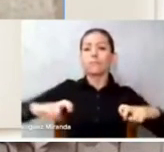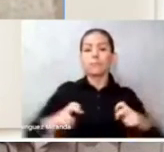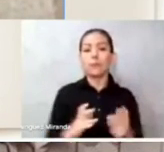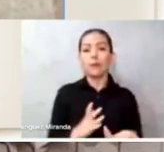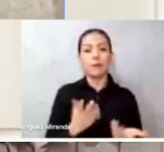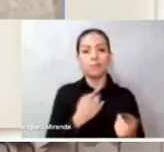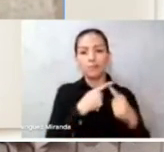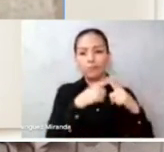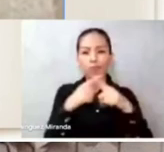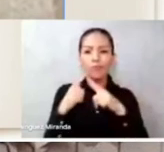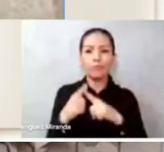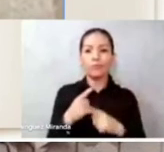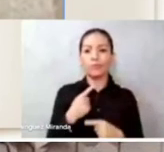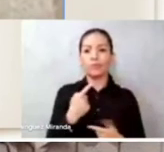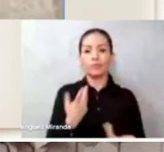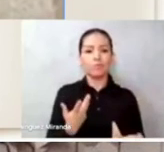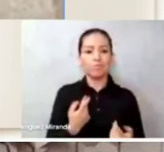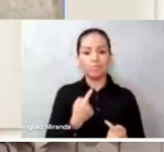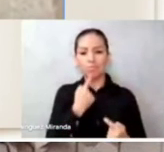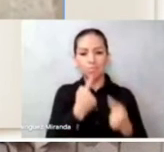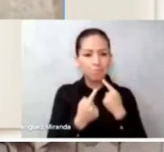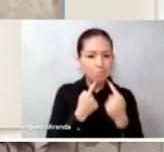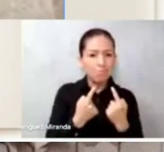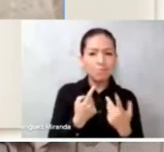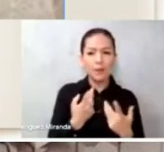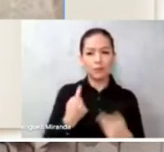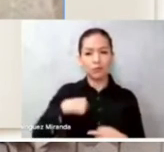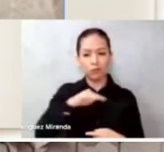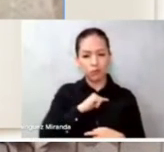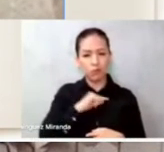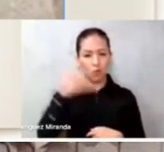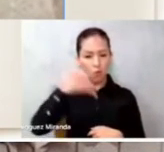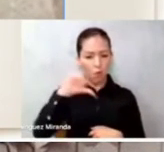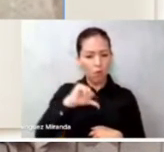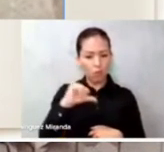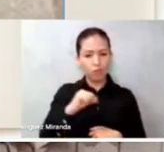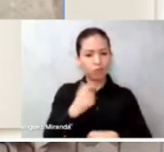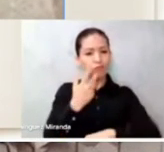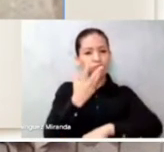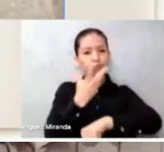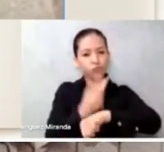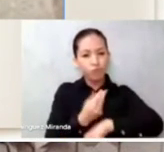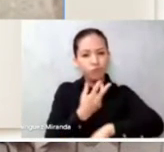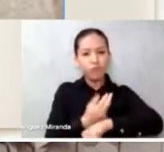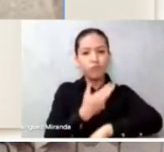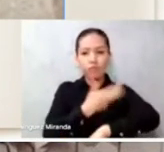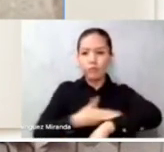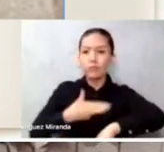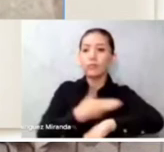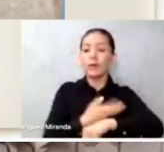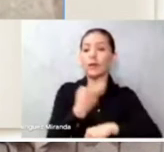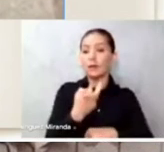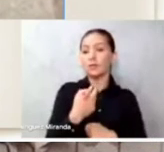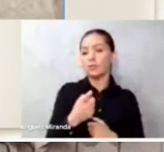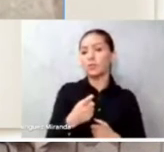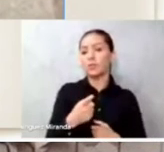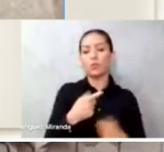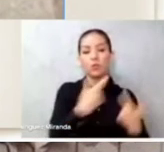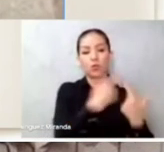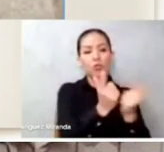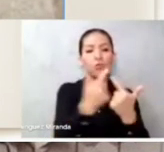y sugerencias sobre el medio de impugnación que estamos resolviendo el día de hoy. El mensaje final a los partidos